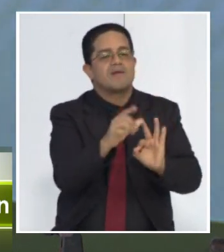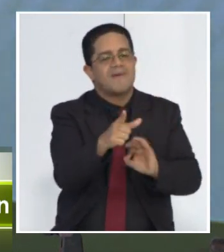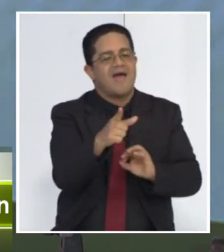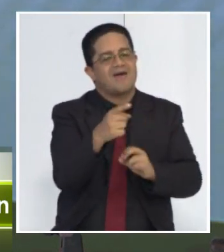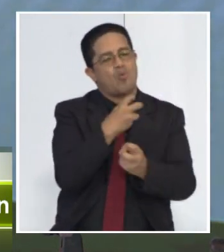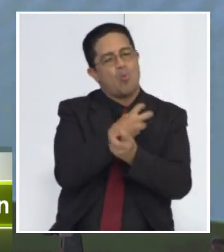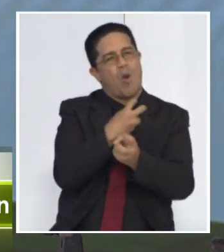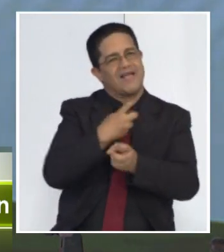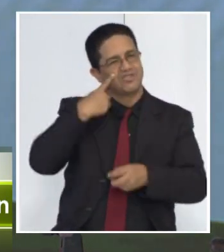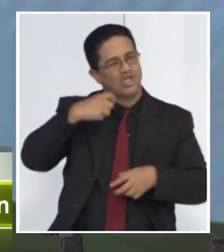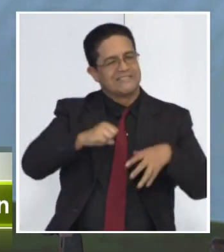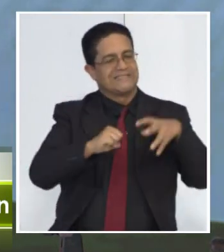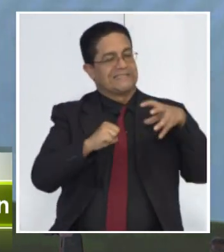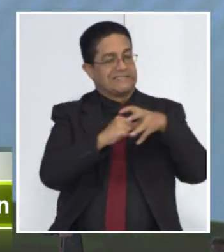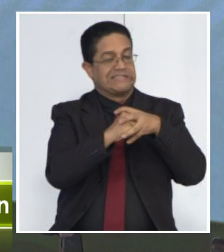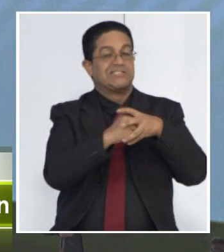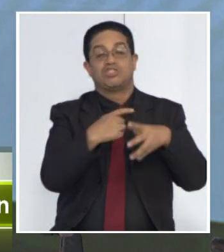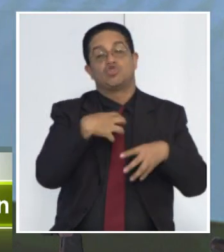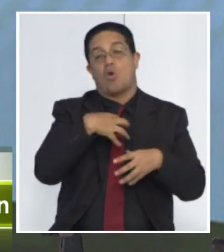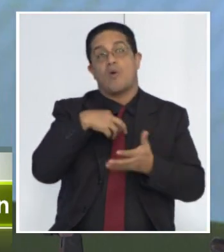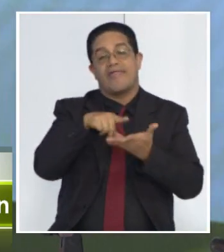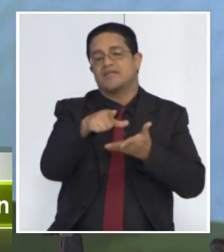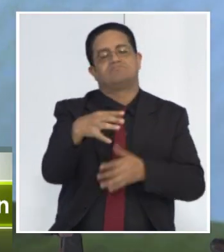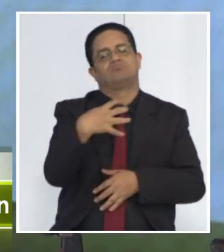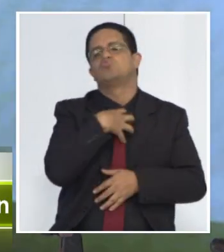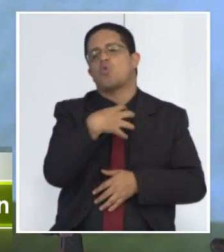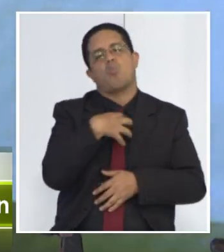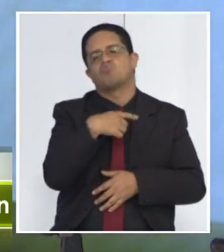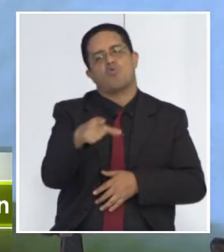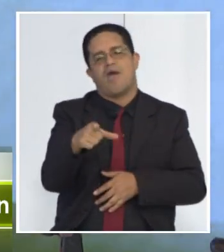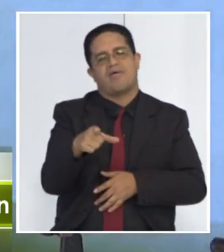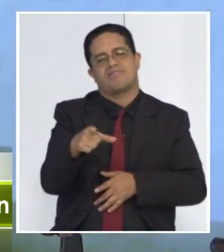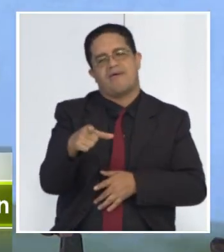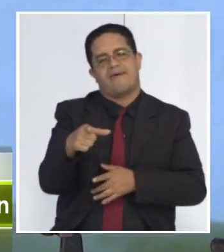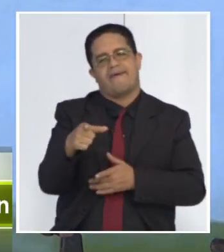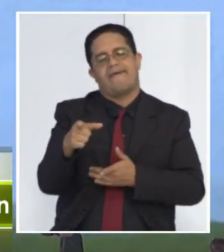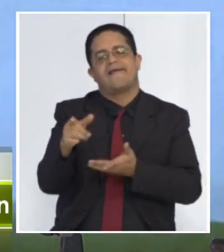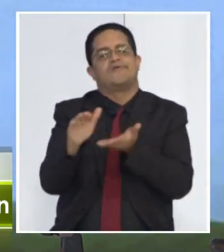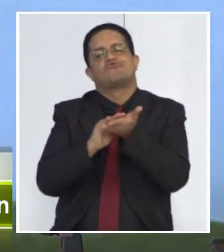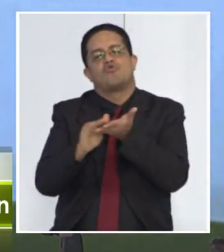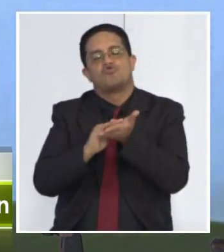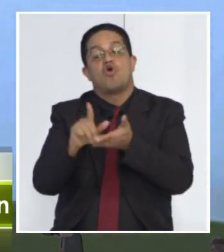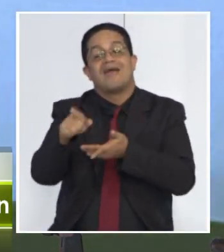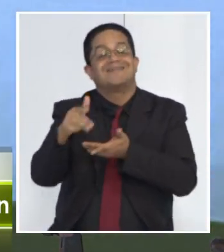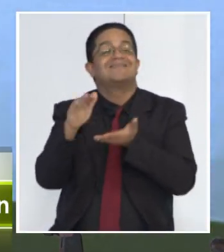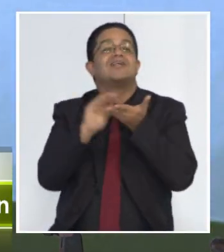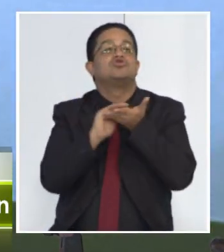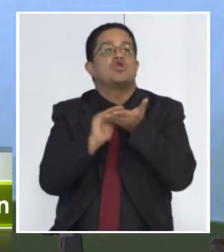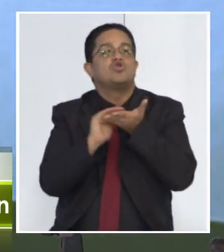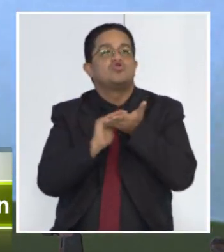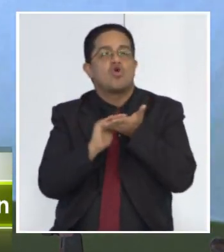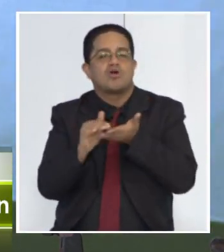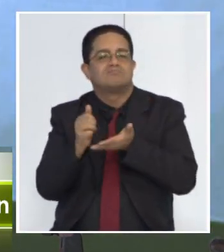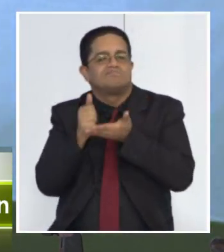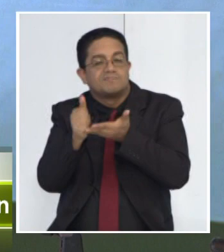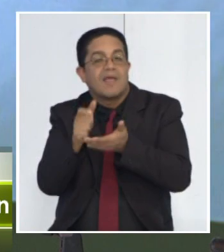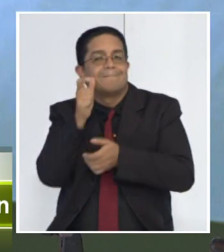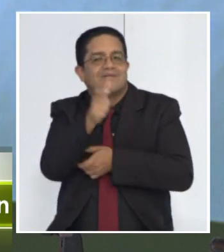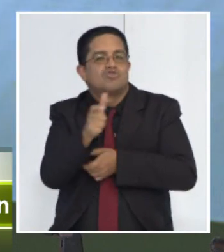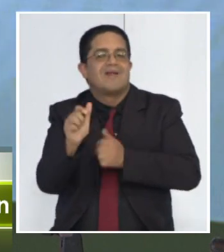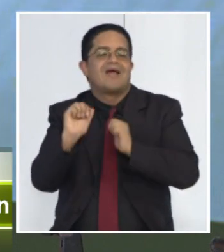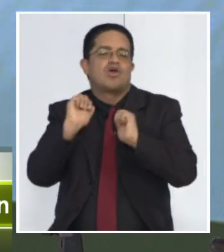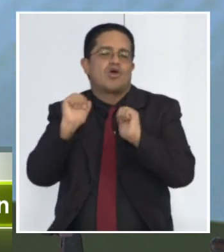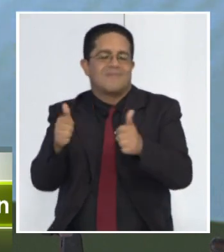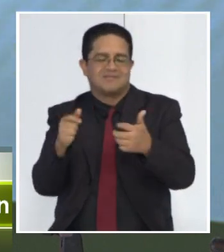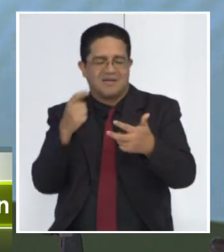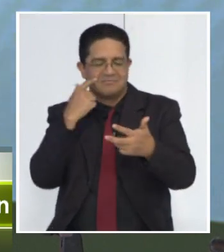con una rigidez importante, no es candidato para este tipo de tratamiento. Este tipo de tratamiento es ideal en aquellos pacientes que tienen grado 1